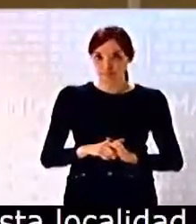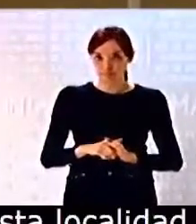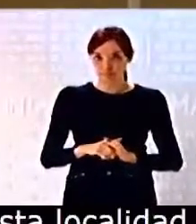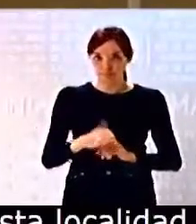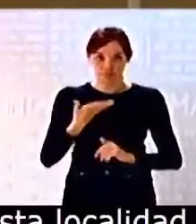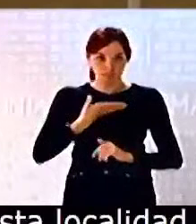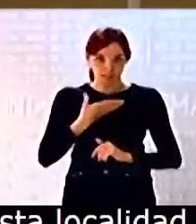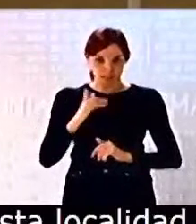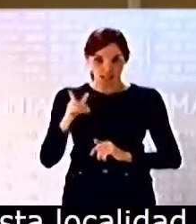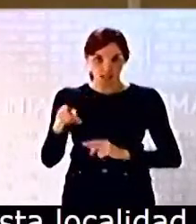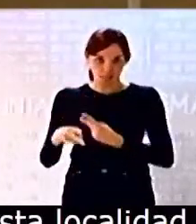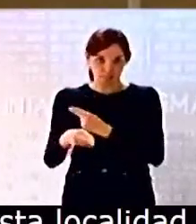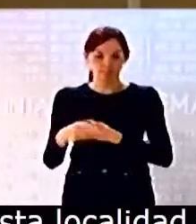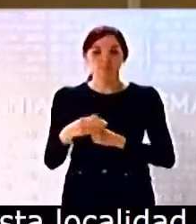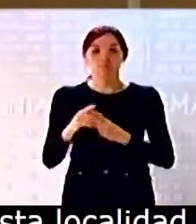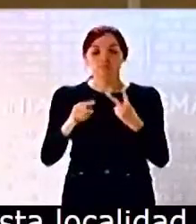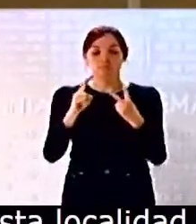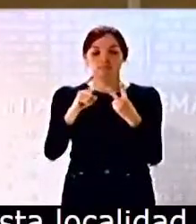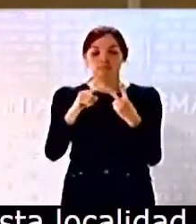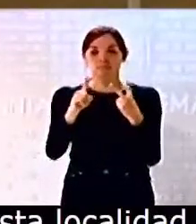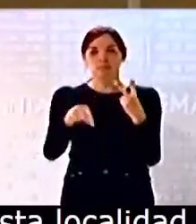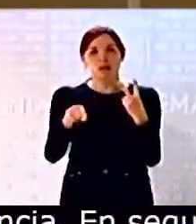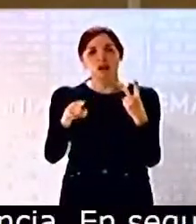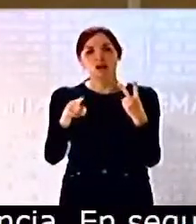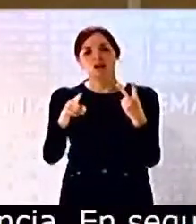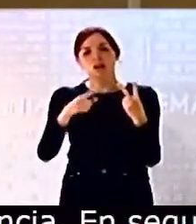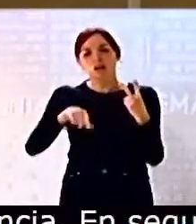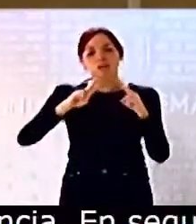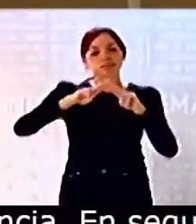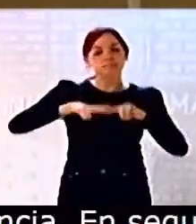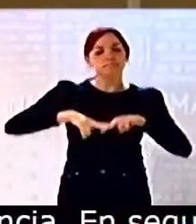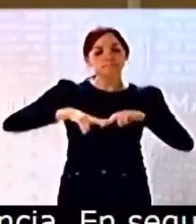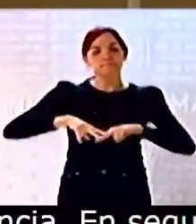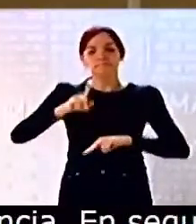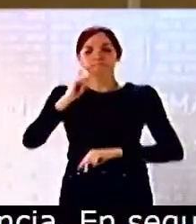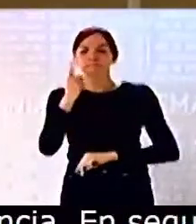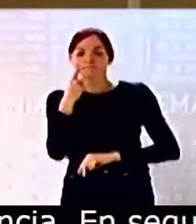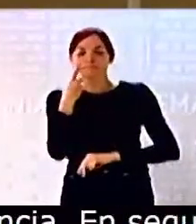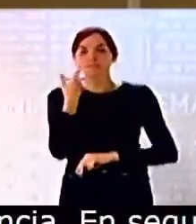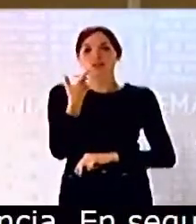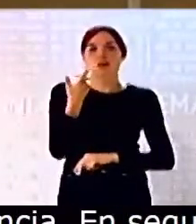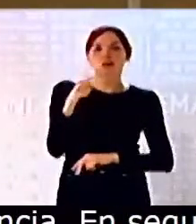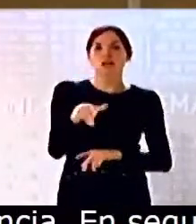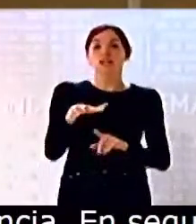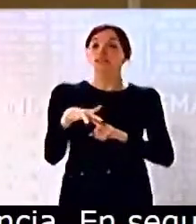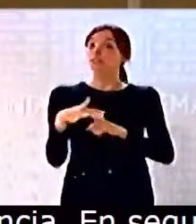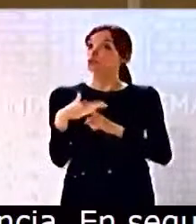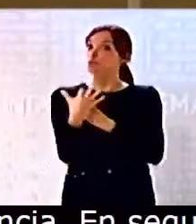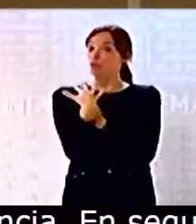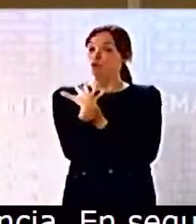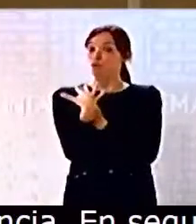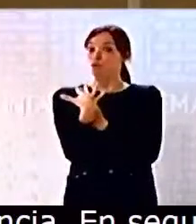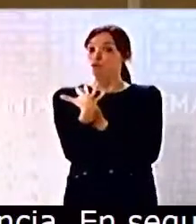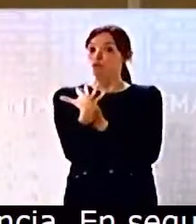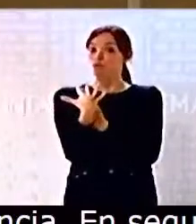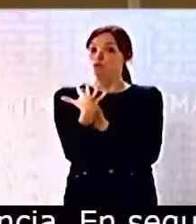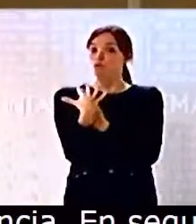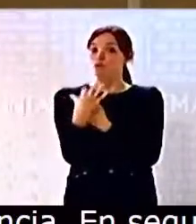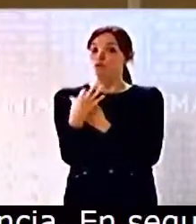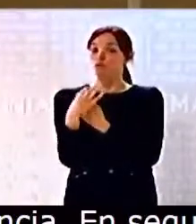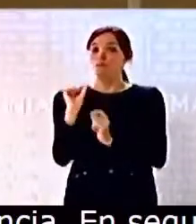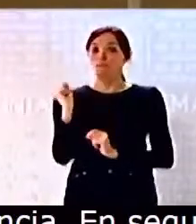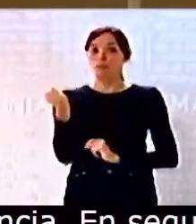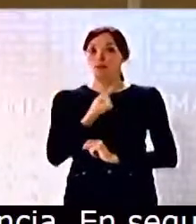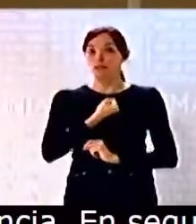Plasencia. En segundo lugar, hemos estado analizando la situación de Malpartida